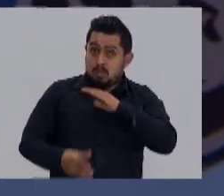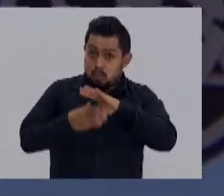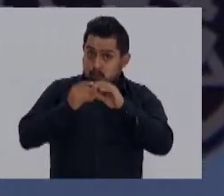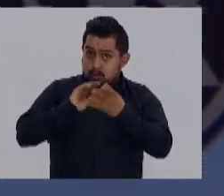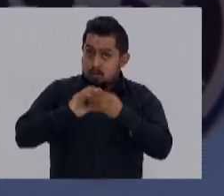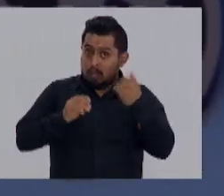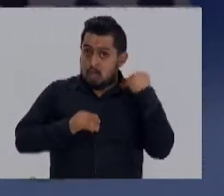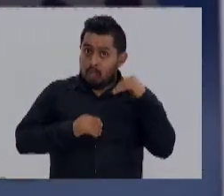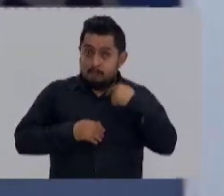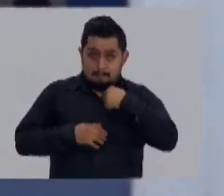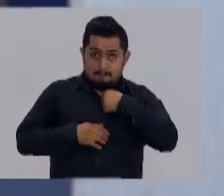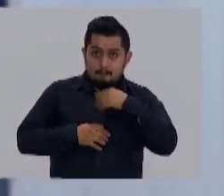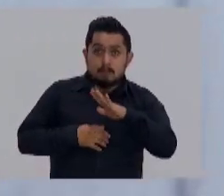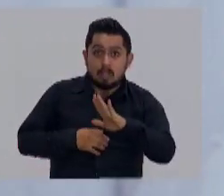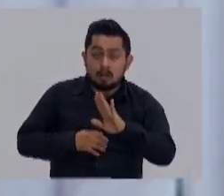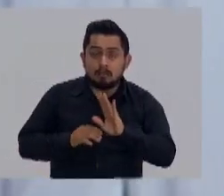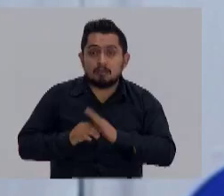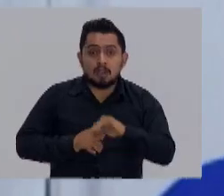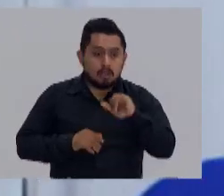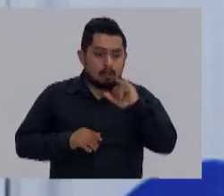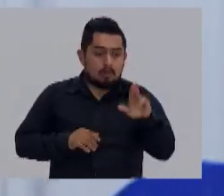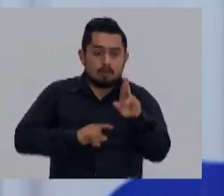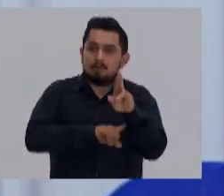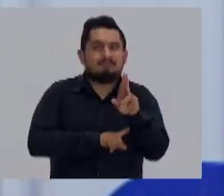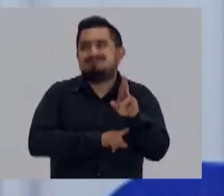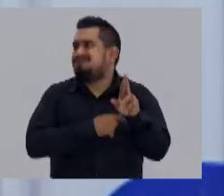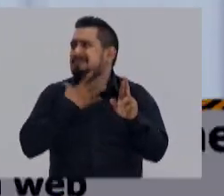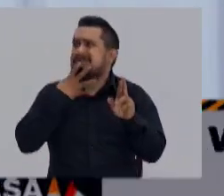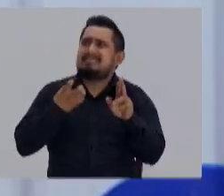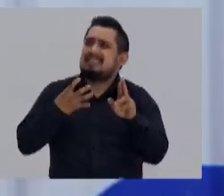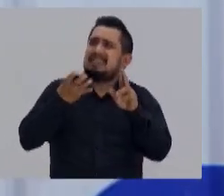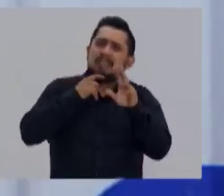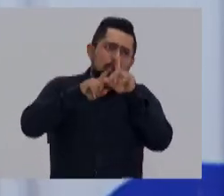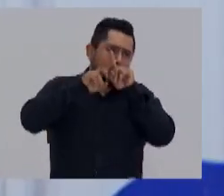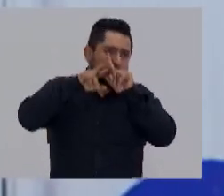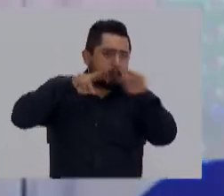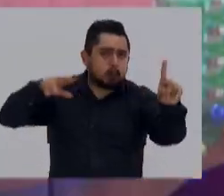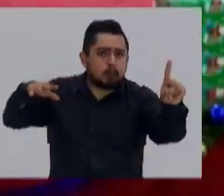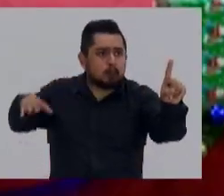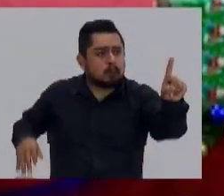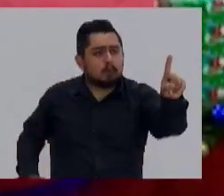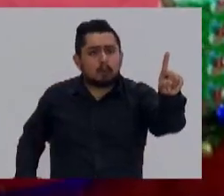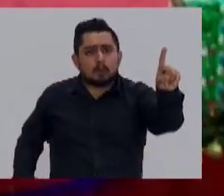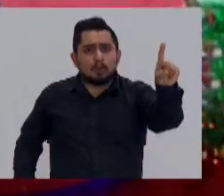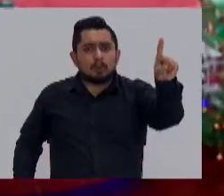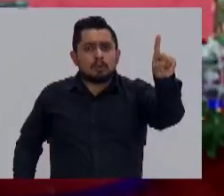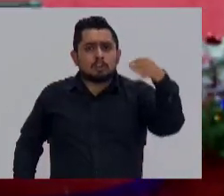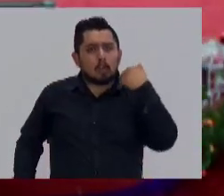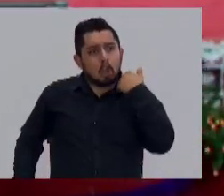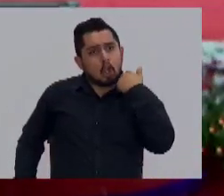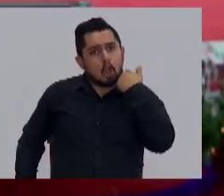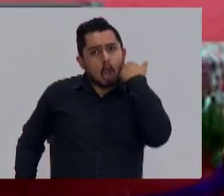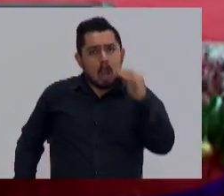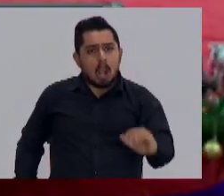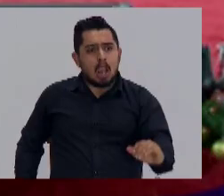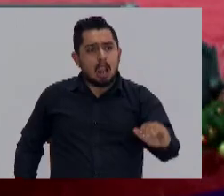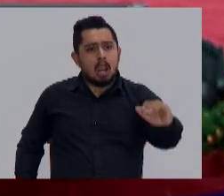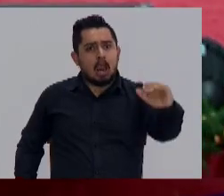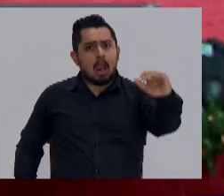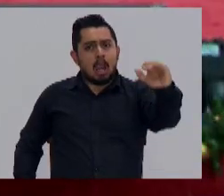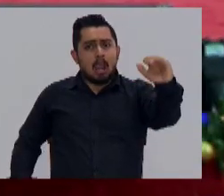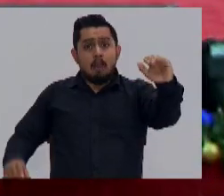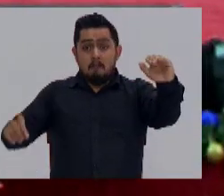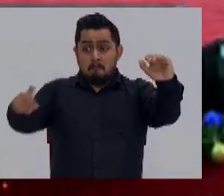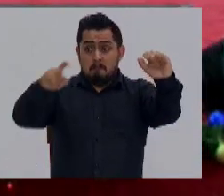familiar. Y llegó un punto en que Junior dijo: yo ya no quiero. Y ya no lo hizo. Pasó a juventud, pero papá nos dio la